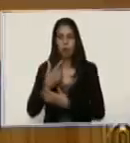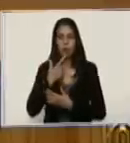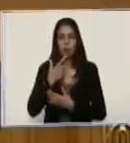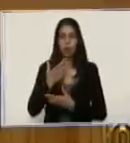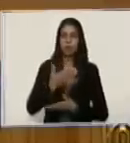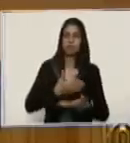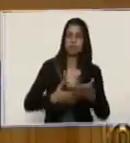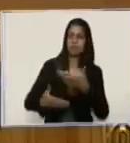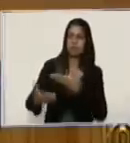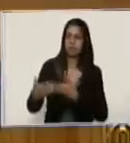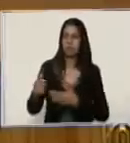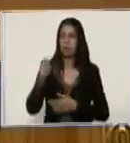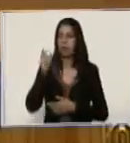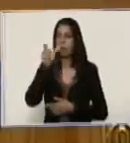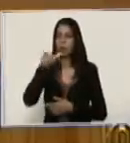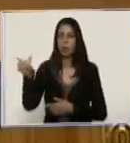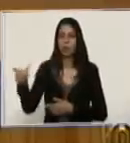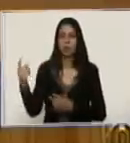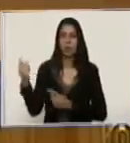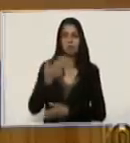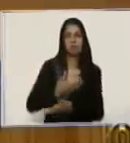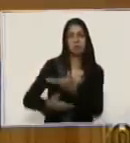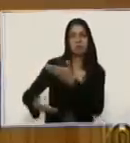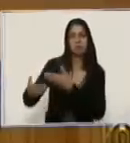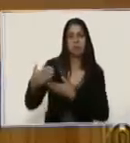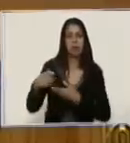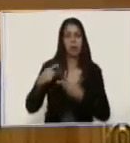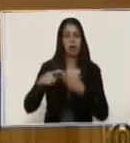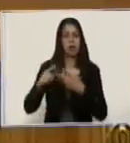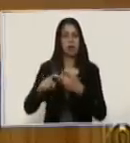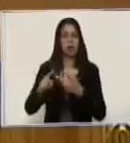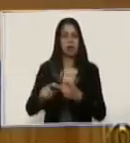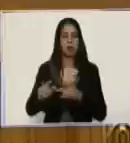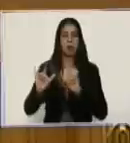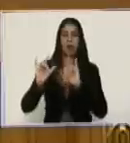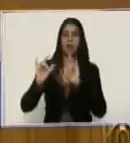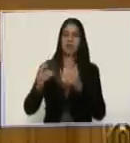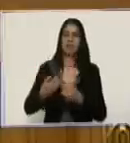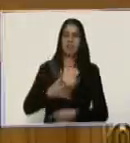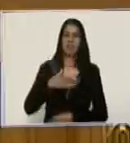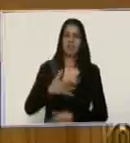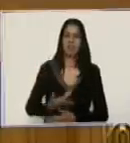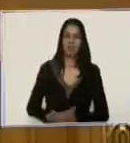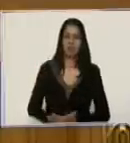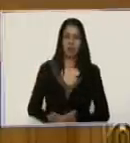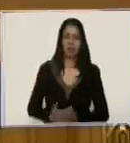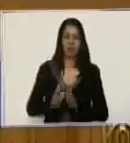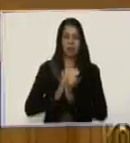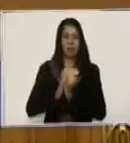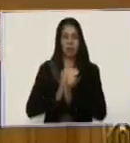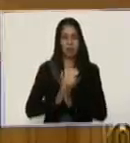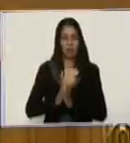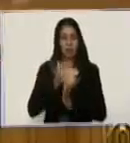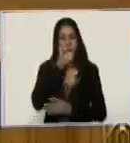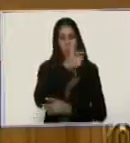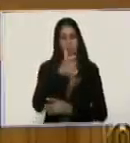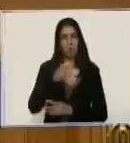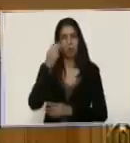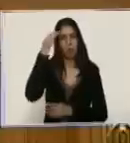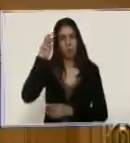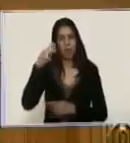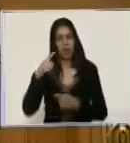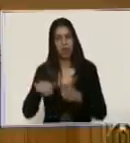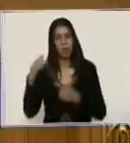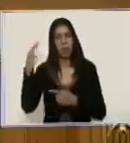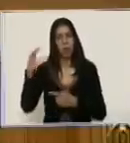Almagro, Vivanco y Trujillo. Por amor a Dios, Hagan algo por su pueblo en vez de estar echándose flores y